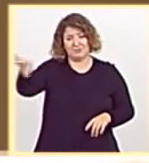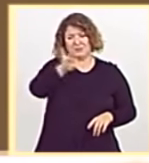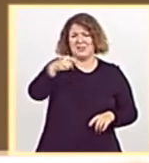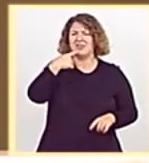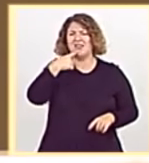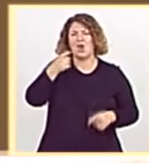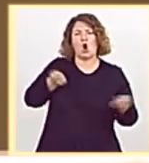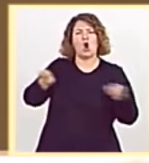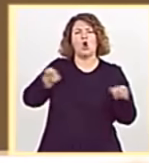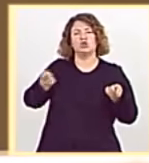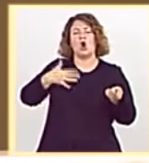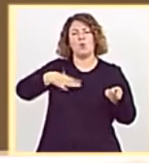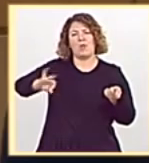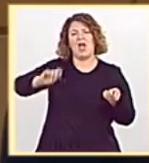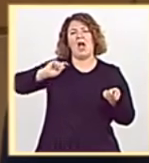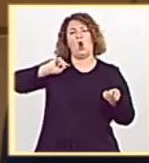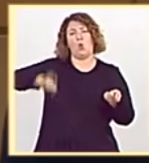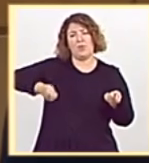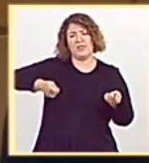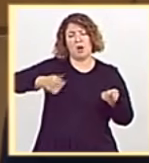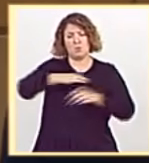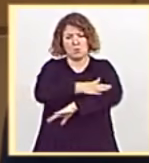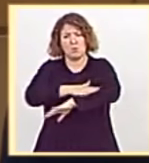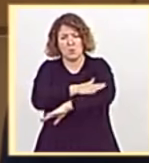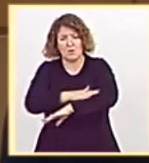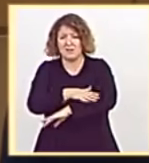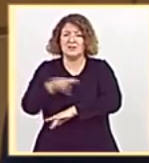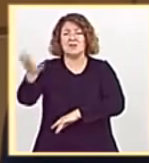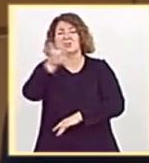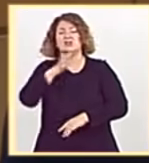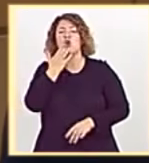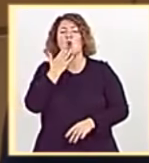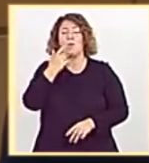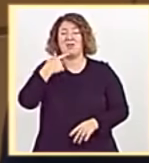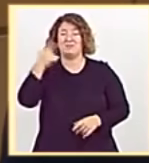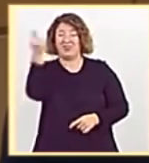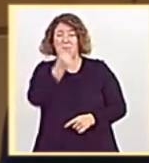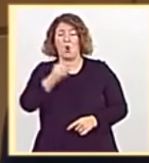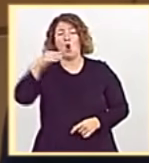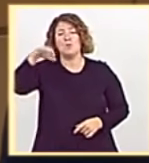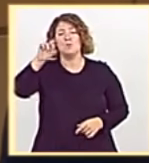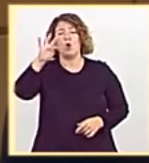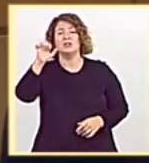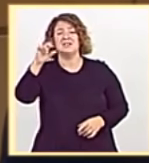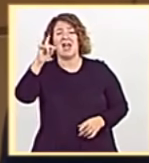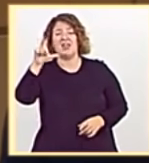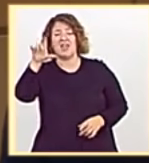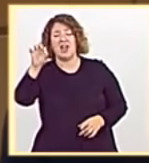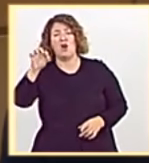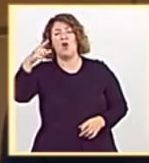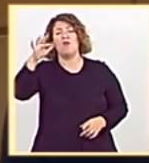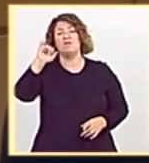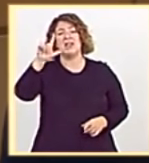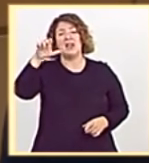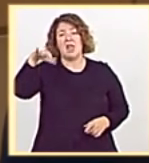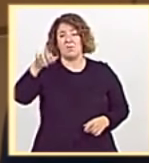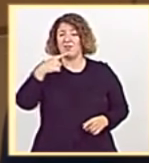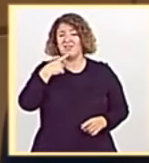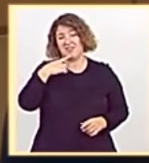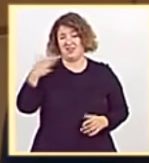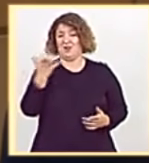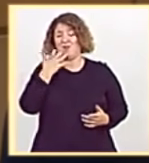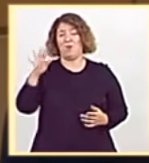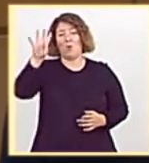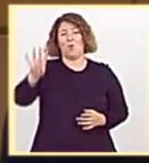hacer como Mortadelo y Filemón con la cuarta economía del euro. Y miren, sobre el machismo. Ustedes vienen aquí a insultar y a